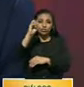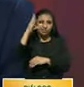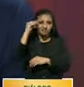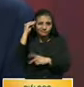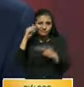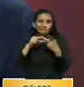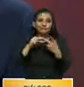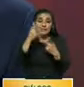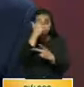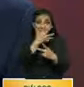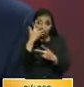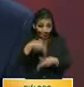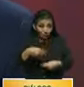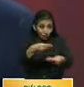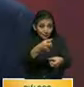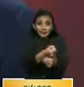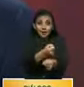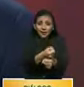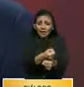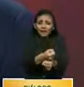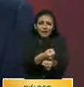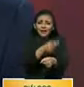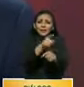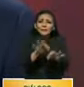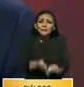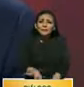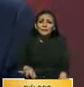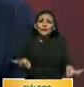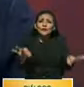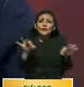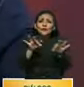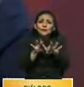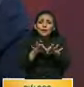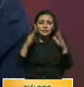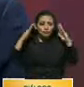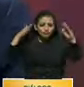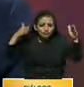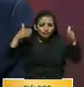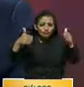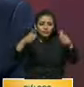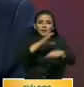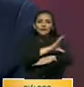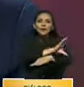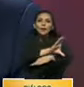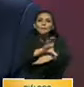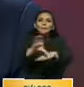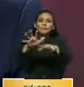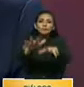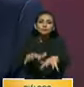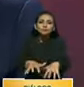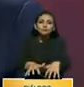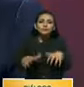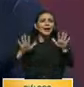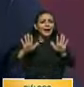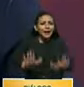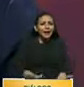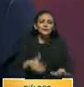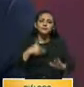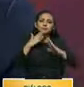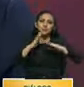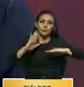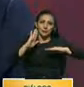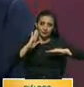los de Esmeraldas? Entonces lo fundamental es regresar los ojos al campo, como lo hemos dicho desde siempre.